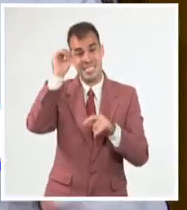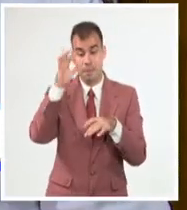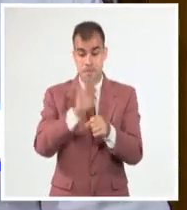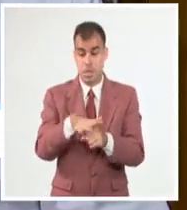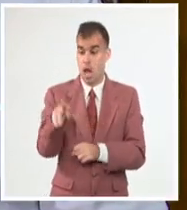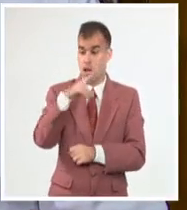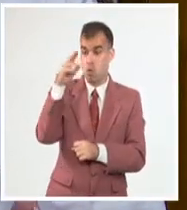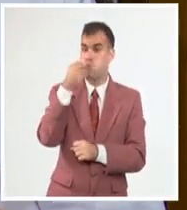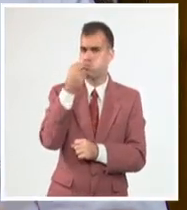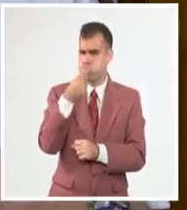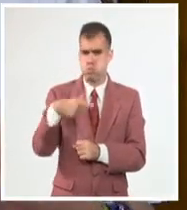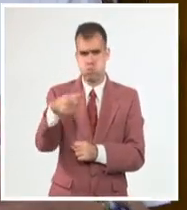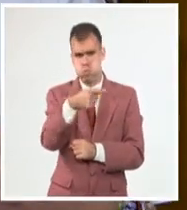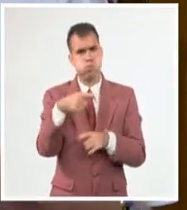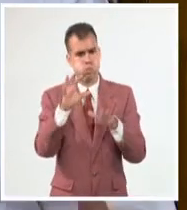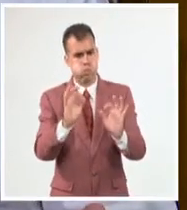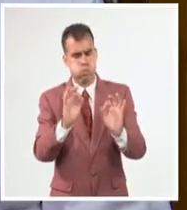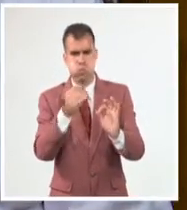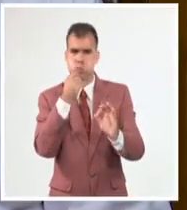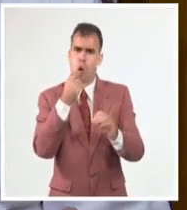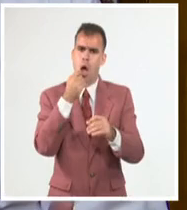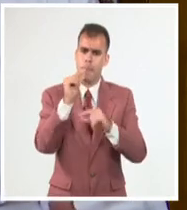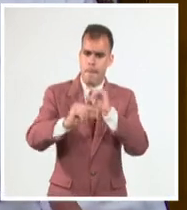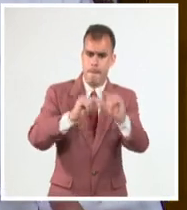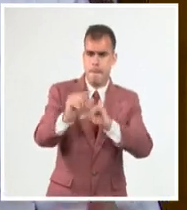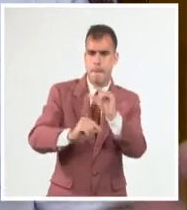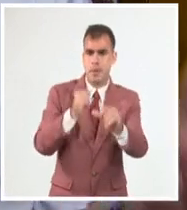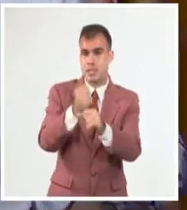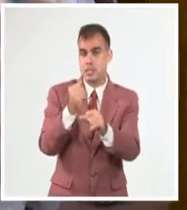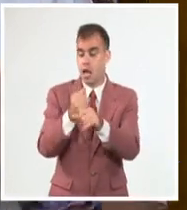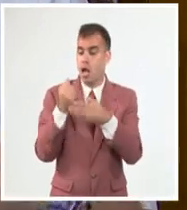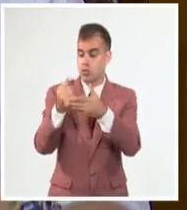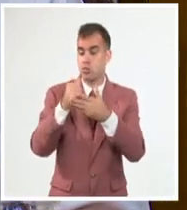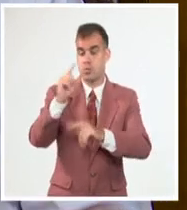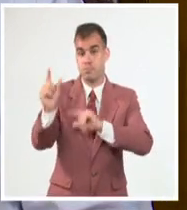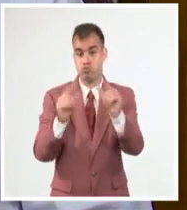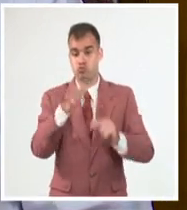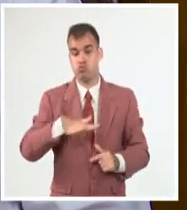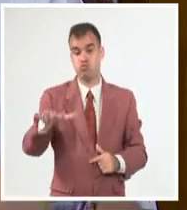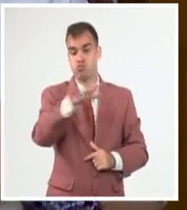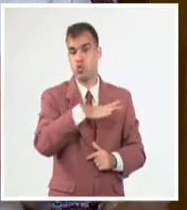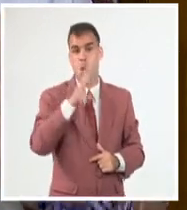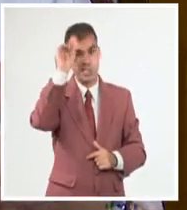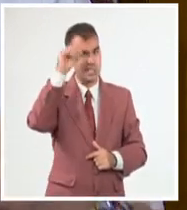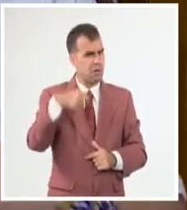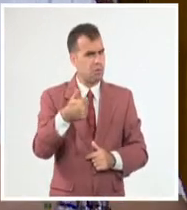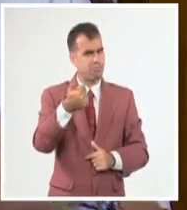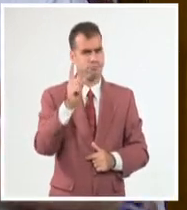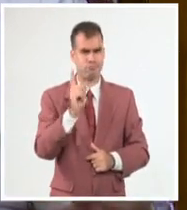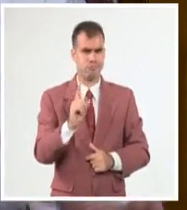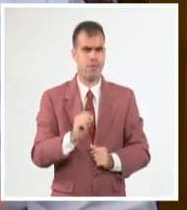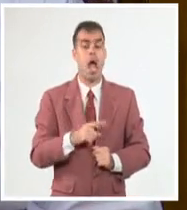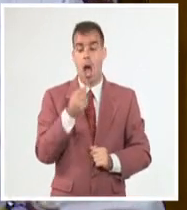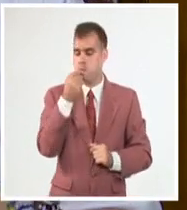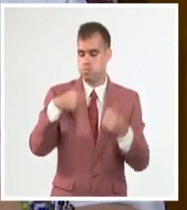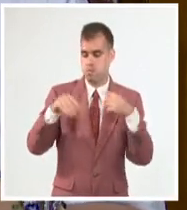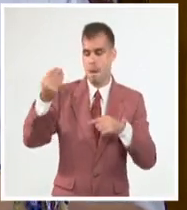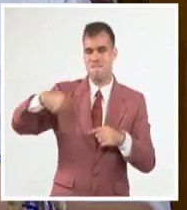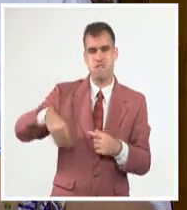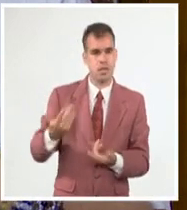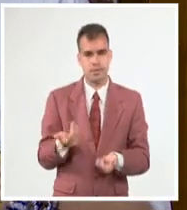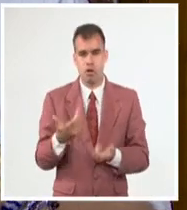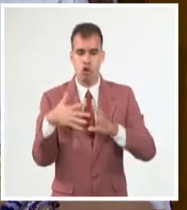de oportunidades para y por todos los demás, todos nos hemos sabido asimilar y aprovechar ese universo de